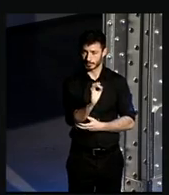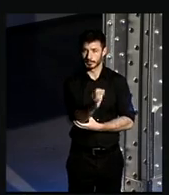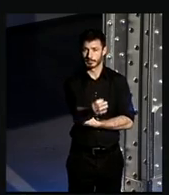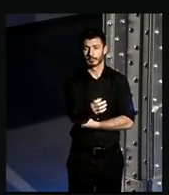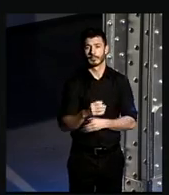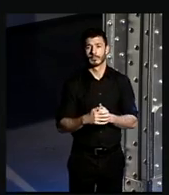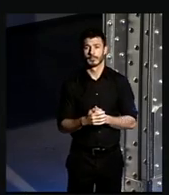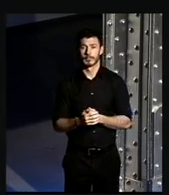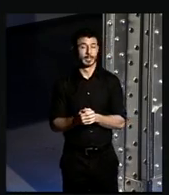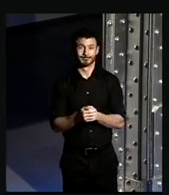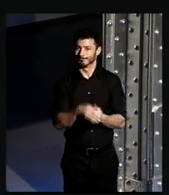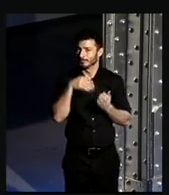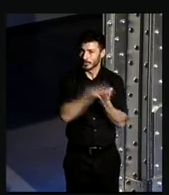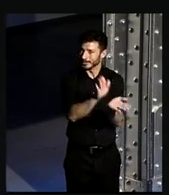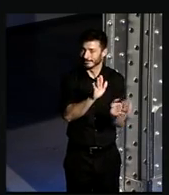No lo publicó.